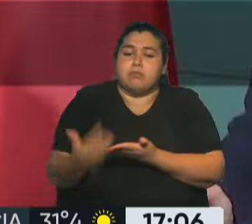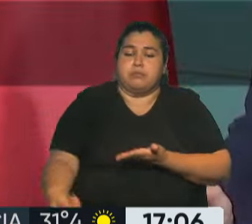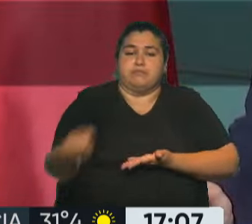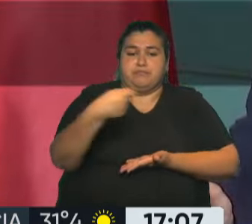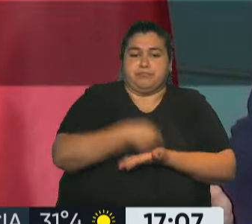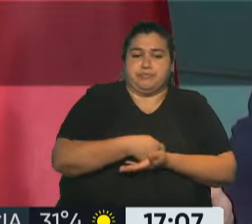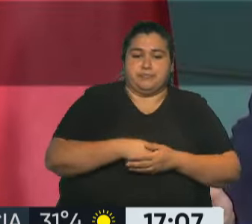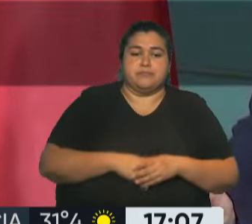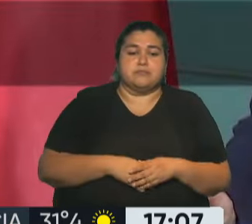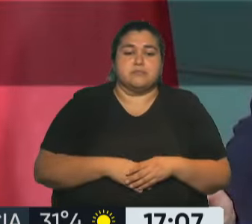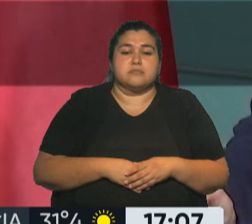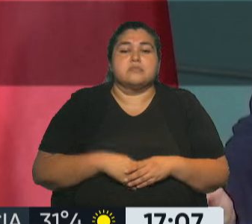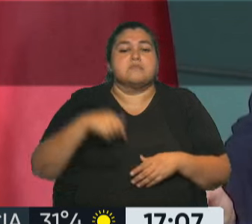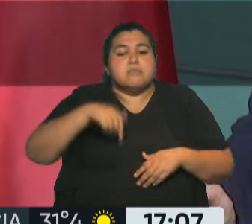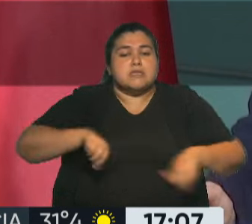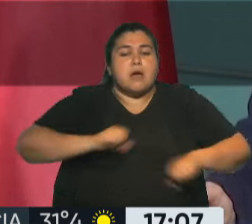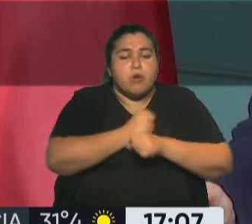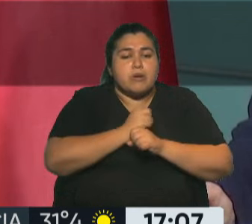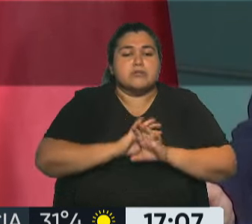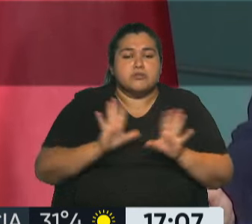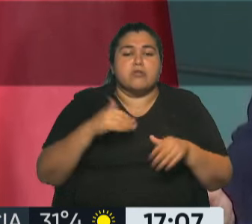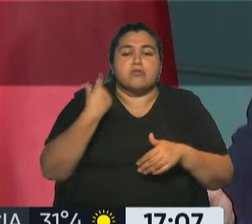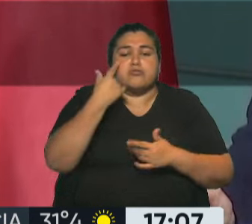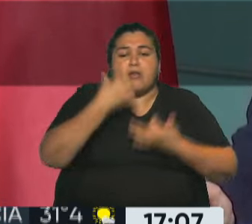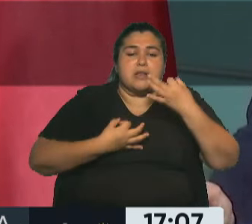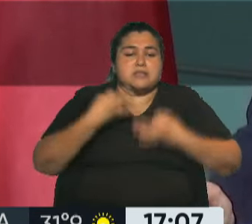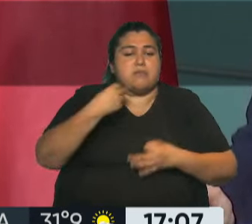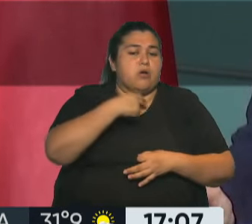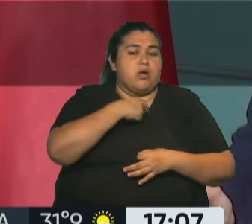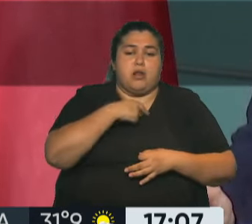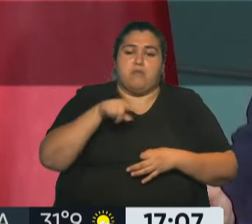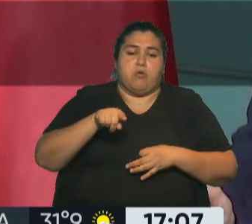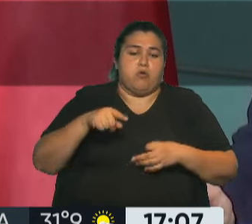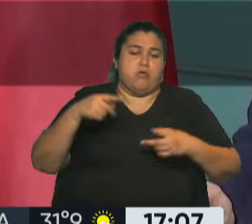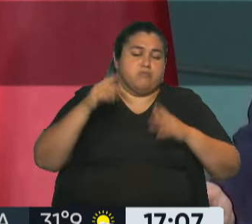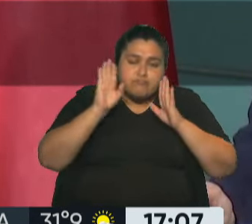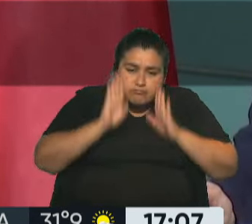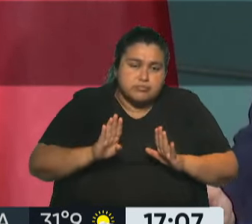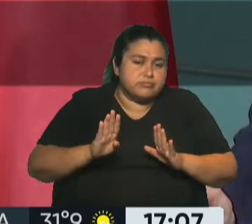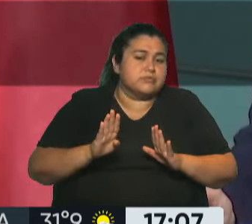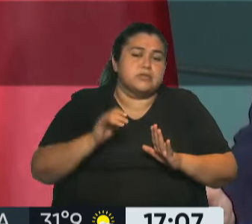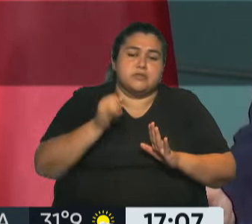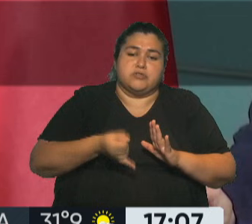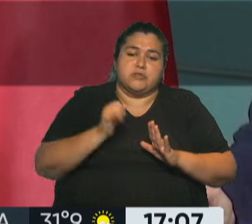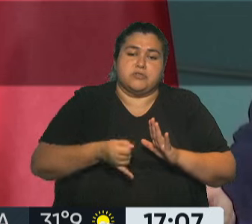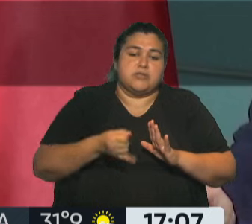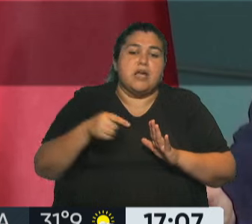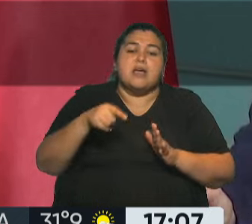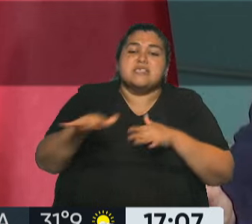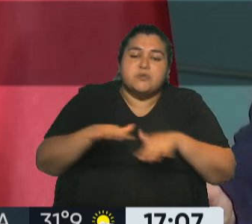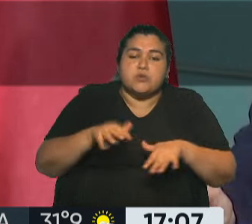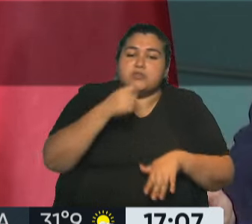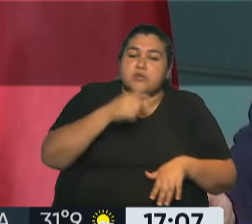abgelehnt. Und gleichzeitig ist das natürlich auch etwas, das wir uns genau anschauen werden, was uns das in anderen